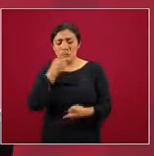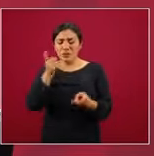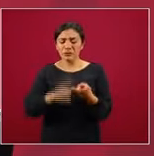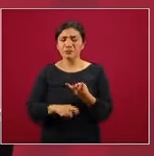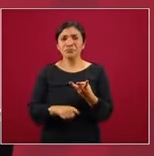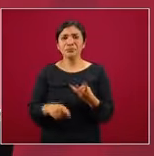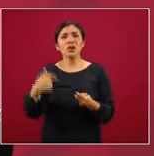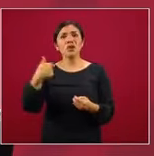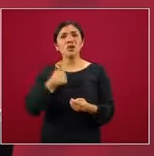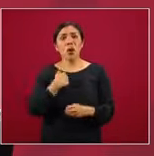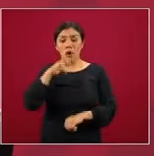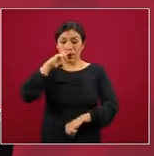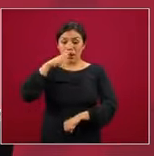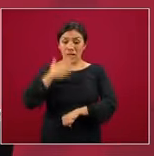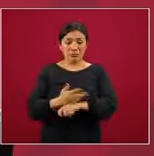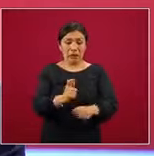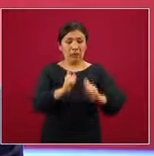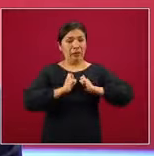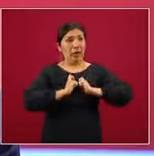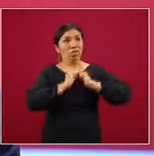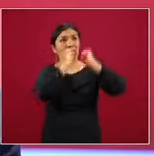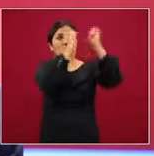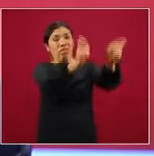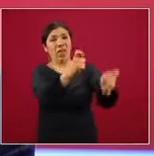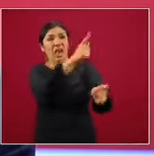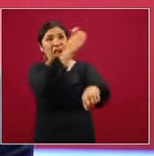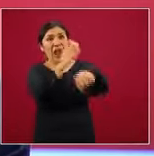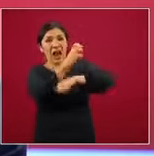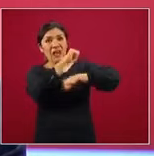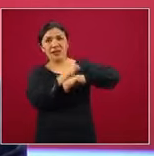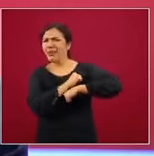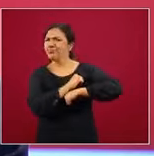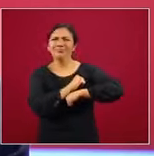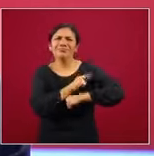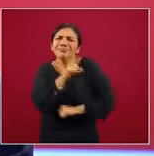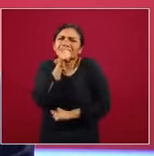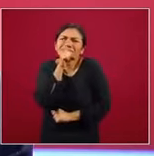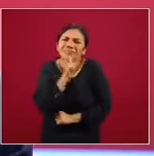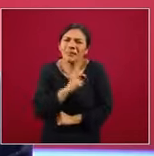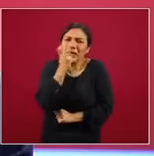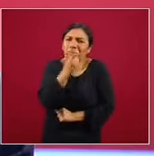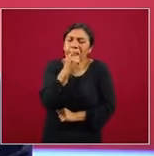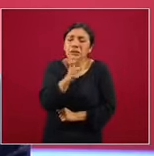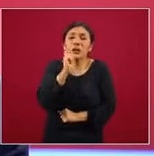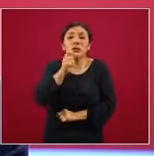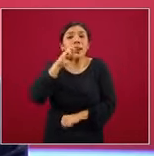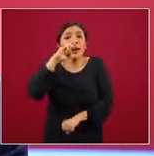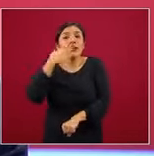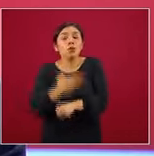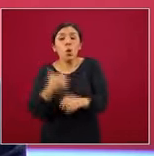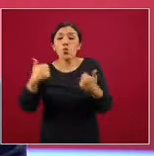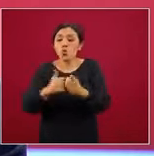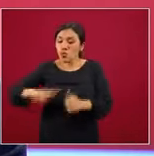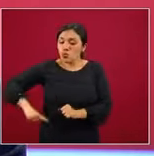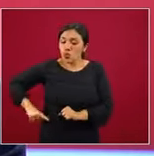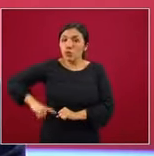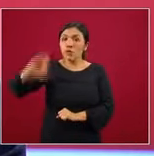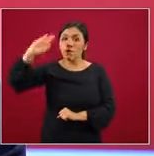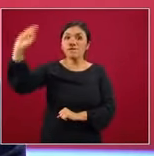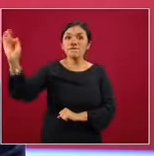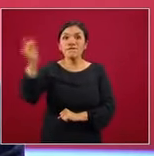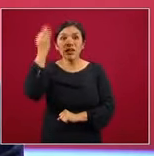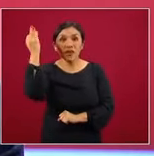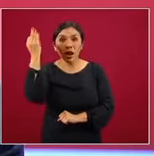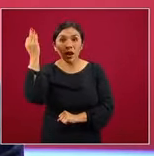estamos pasándole la responsabilidad a los estados? Falso, esa es una responsabilidad y una atribución del gobierno federal,